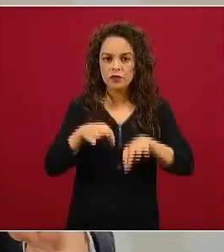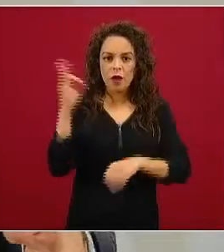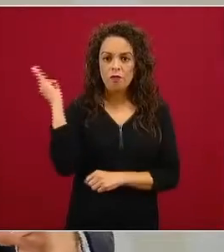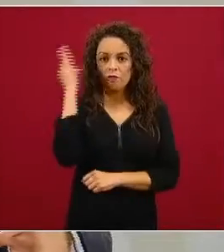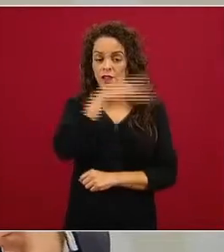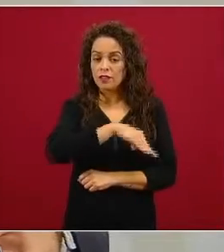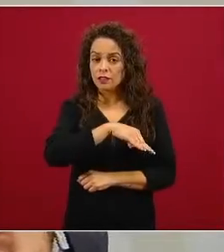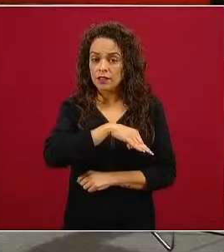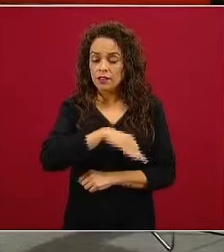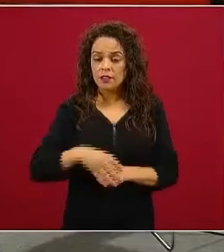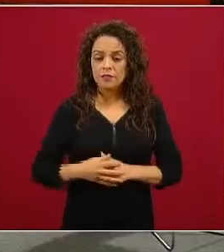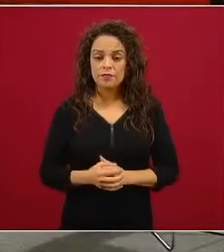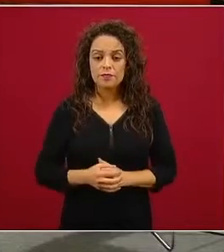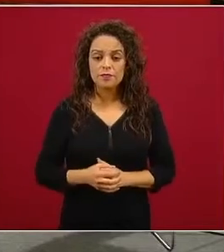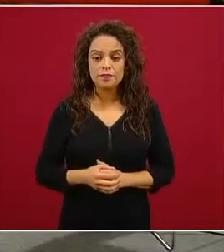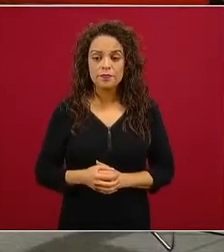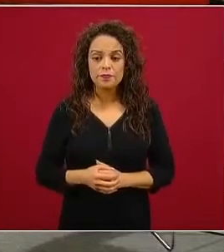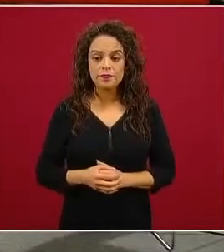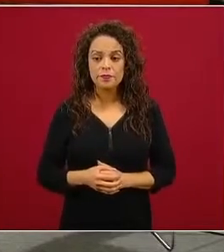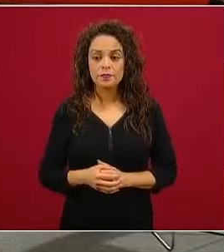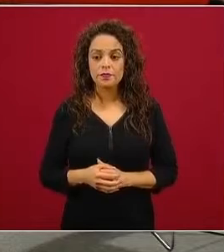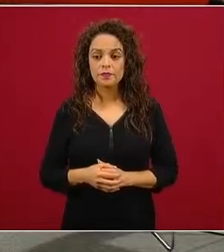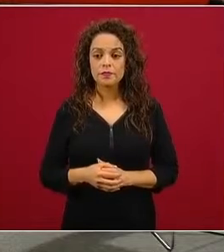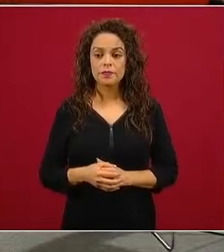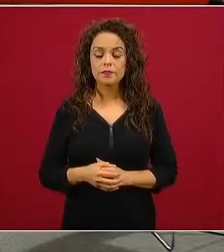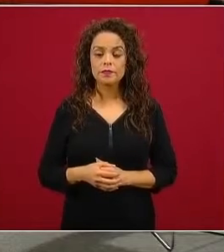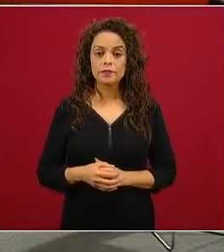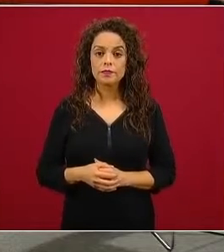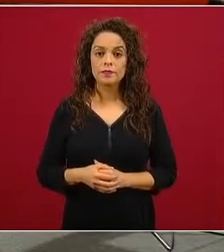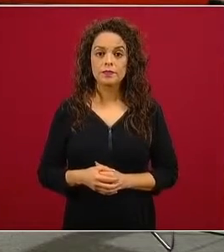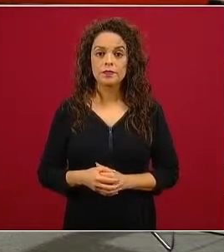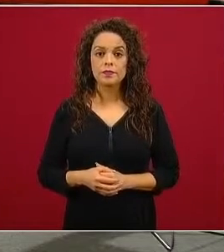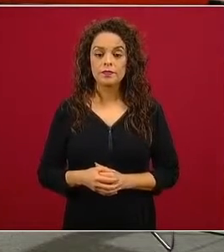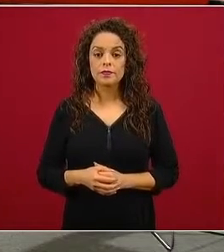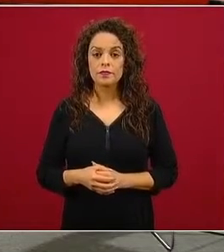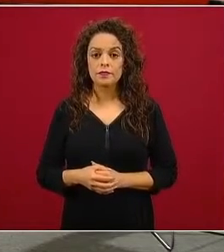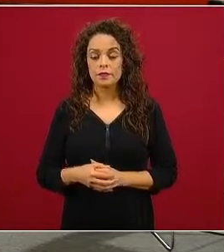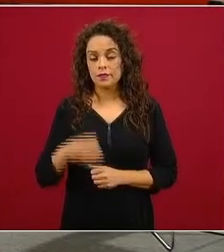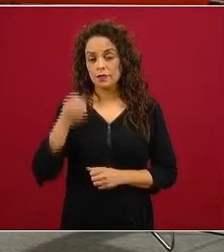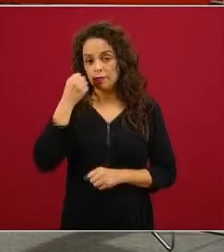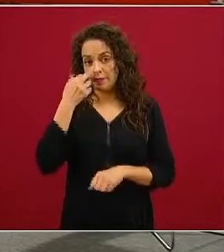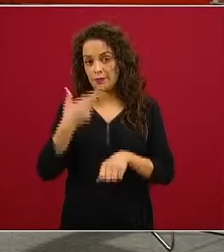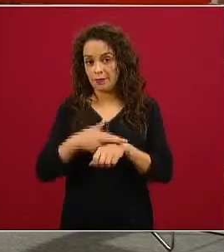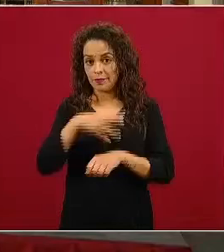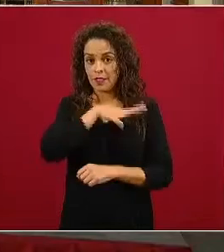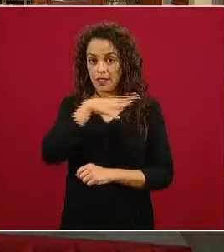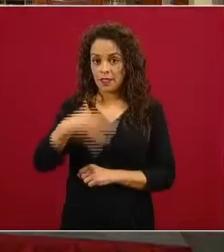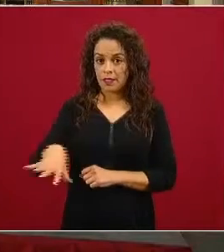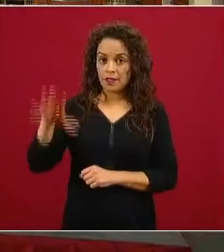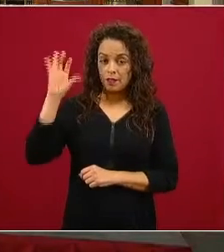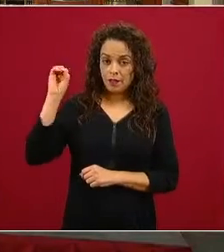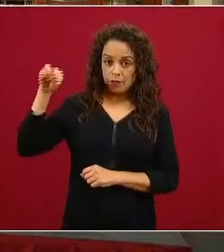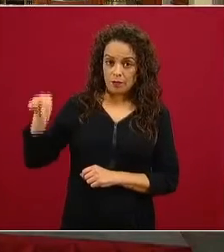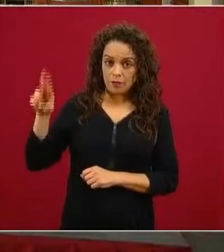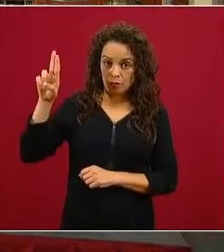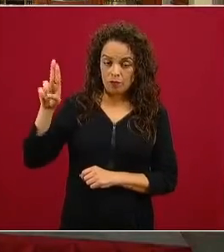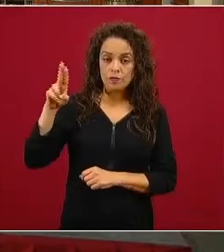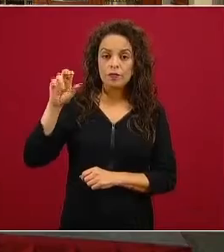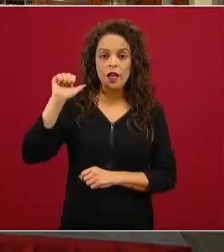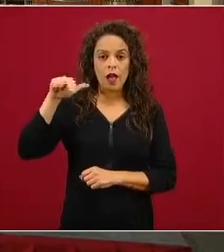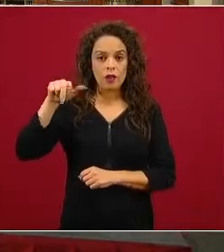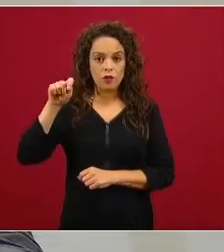campaña global que se llama Verified en inglés o verificado en español en el pasado mes de mayo,